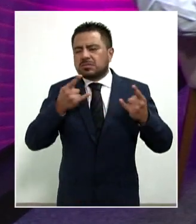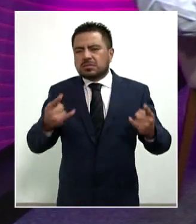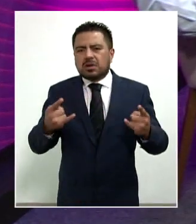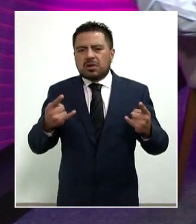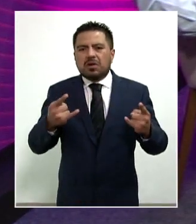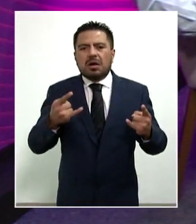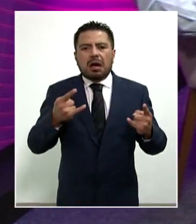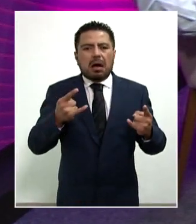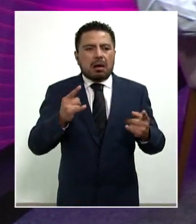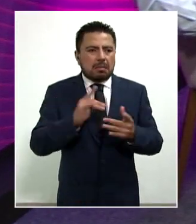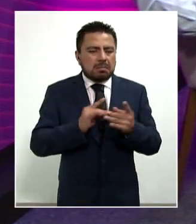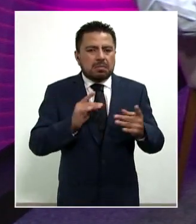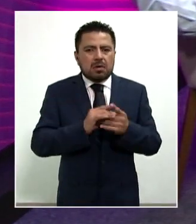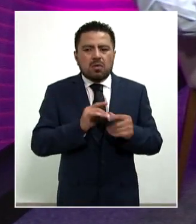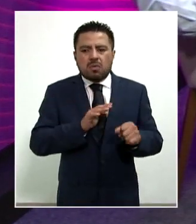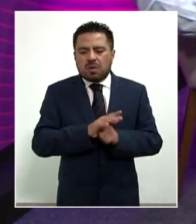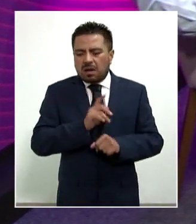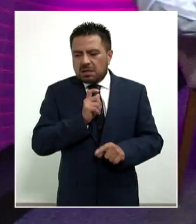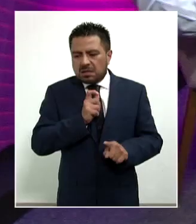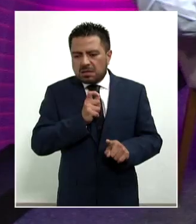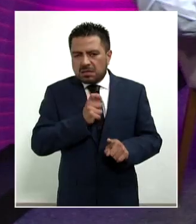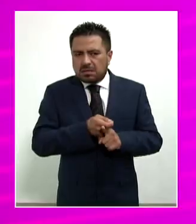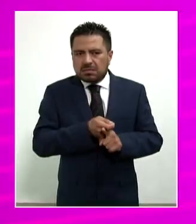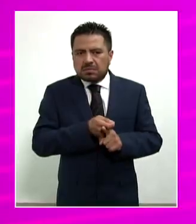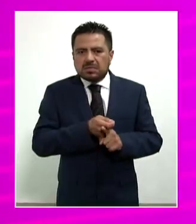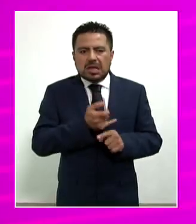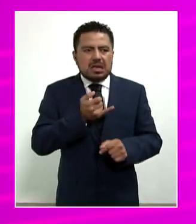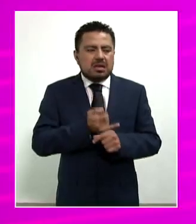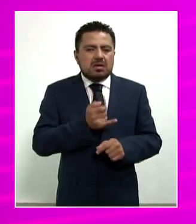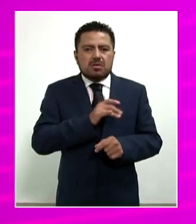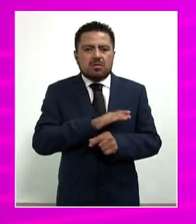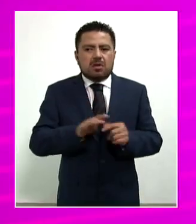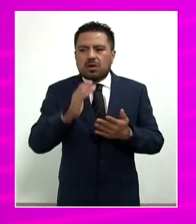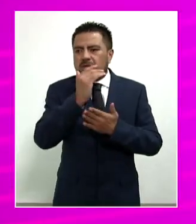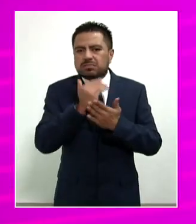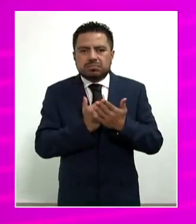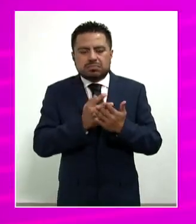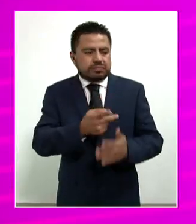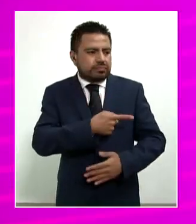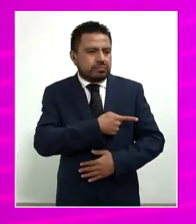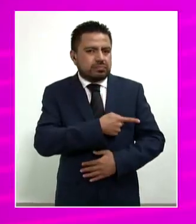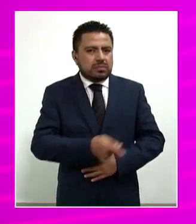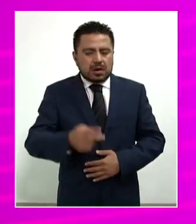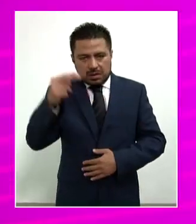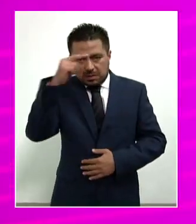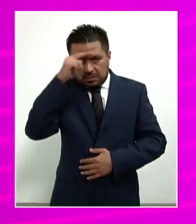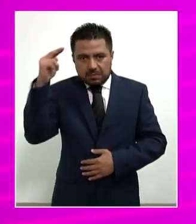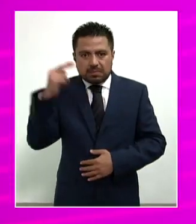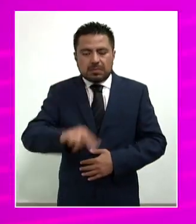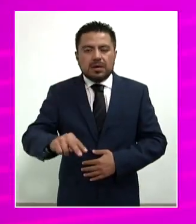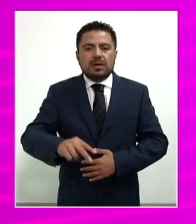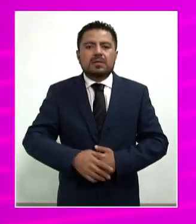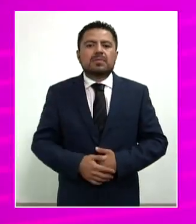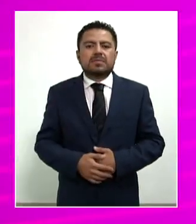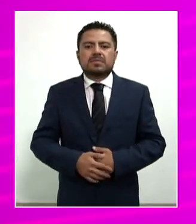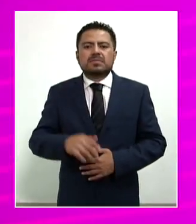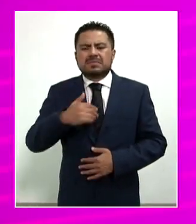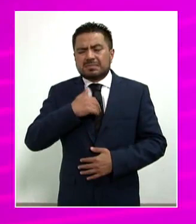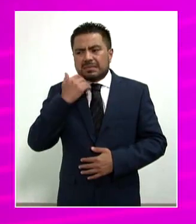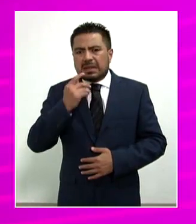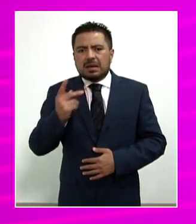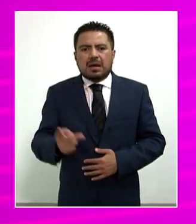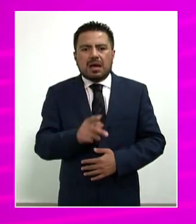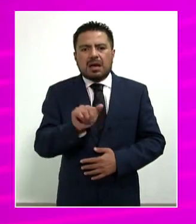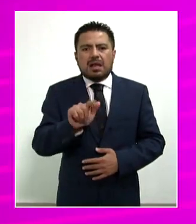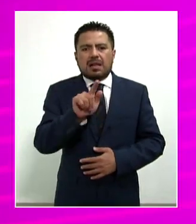nada halagadora de la imposible reducción de pobreza en México. Y quisiera